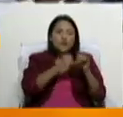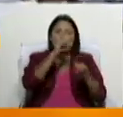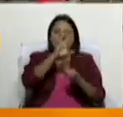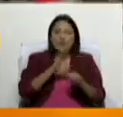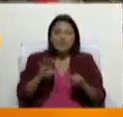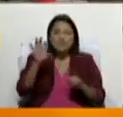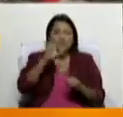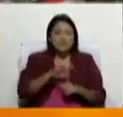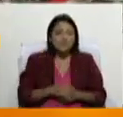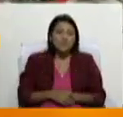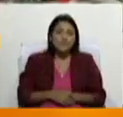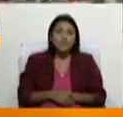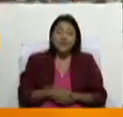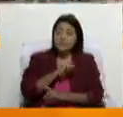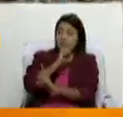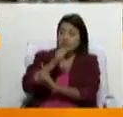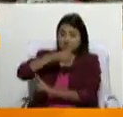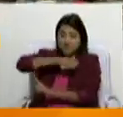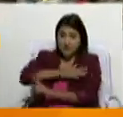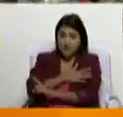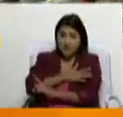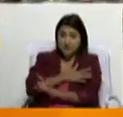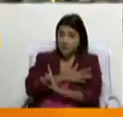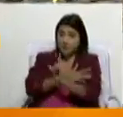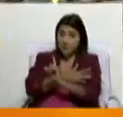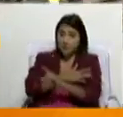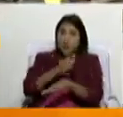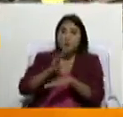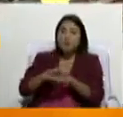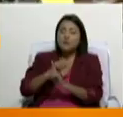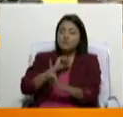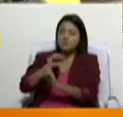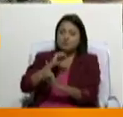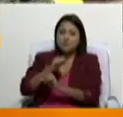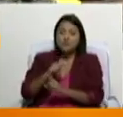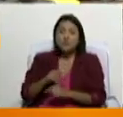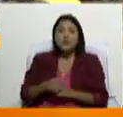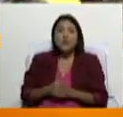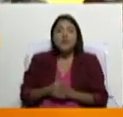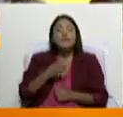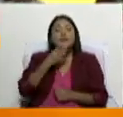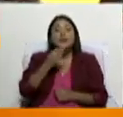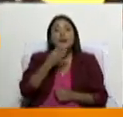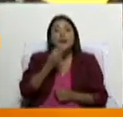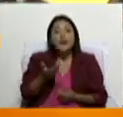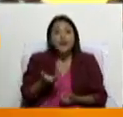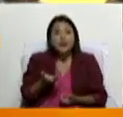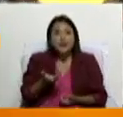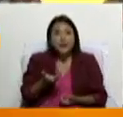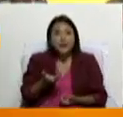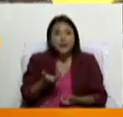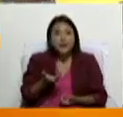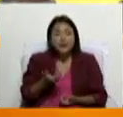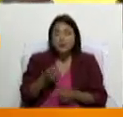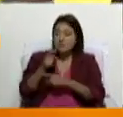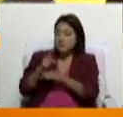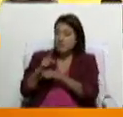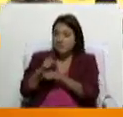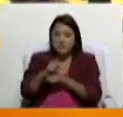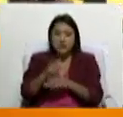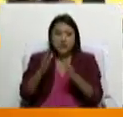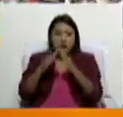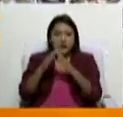sucediendo? En vez de asesinar palestinos, ¿por qué no asesinan al régimen sionista que está destruyendo casas,